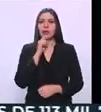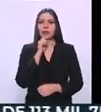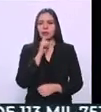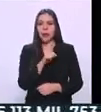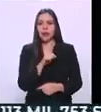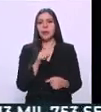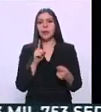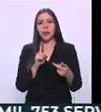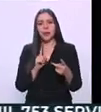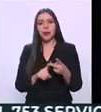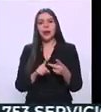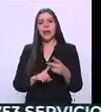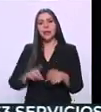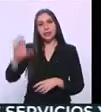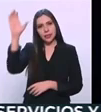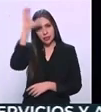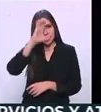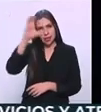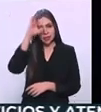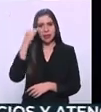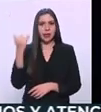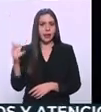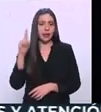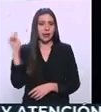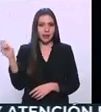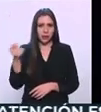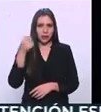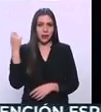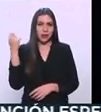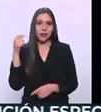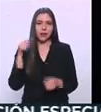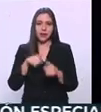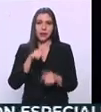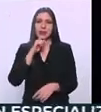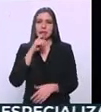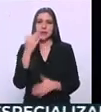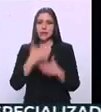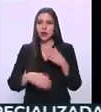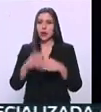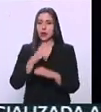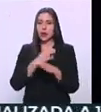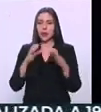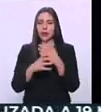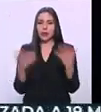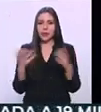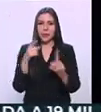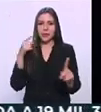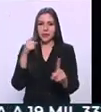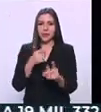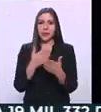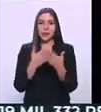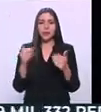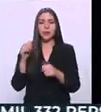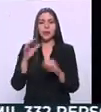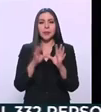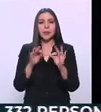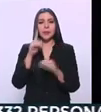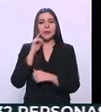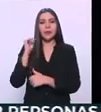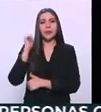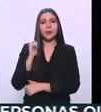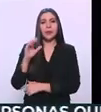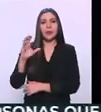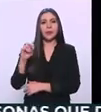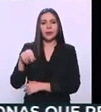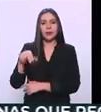desarrollo científico y tecnológico, porque ahí también hay retos y es por eso que conversamos con la titular del Consejo Nacional de Ciencia y Tecnología, María